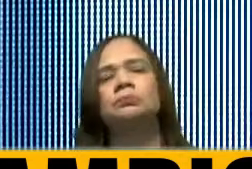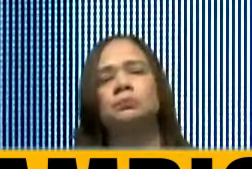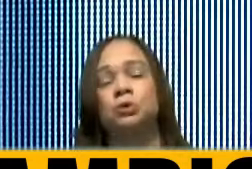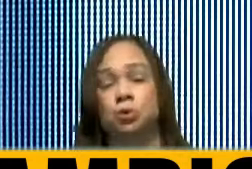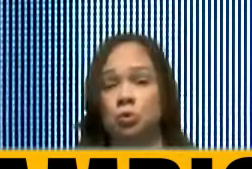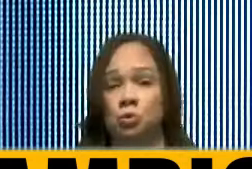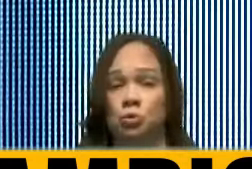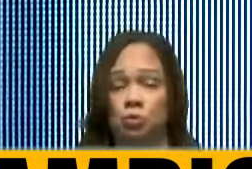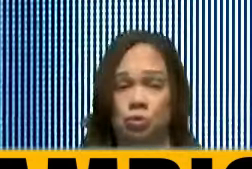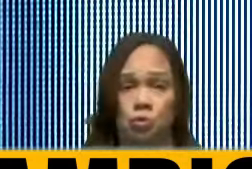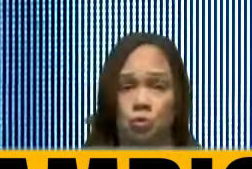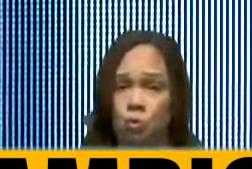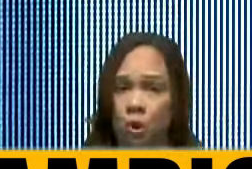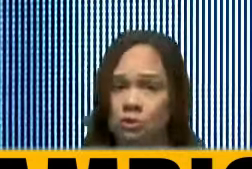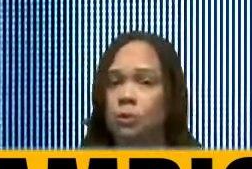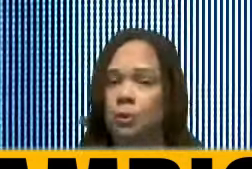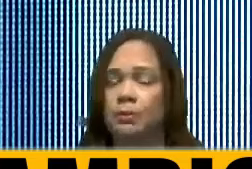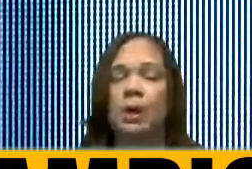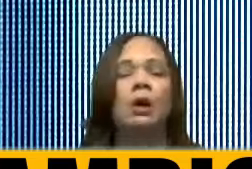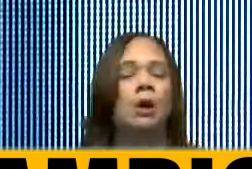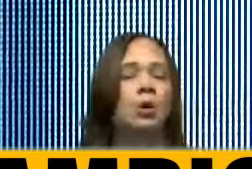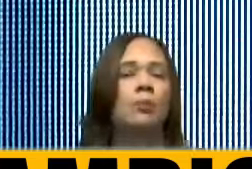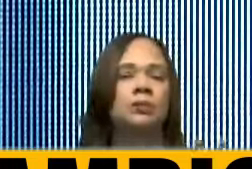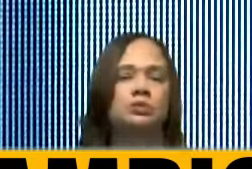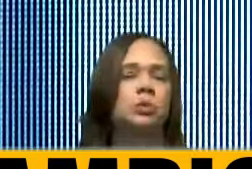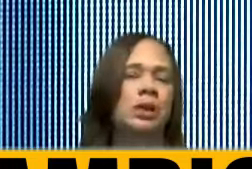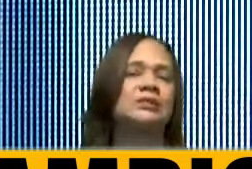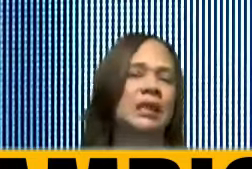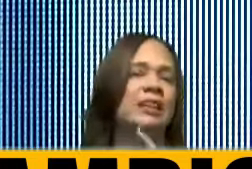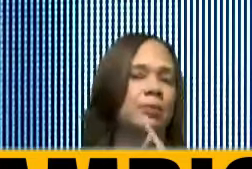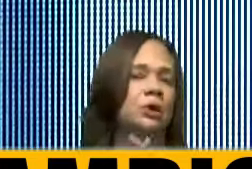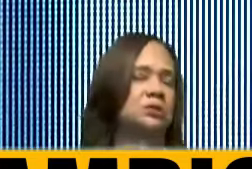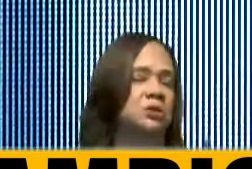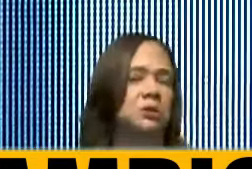problema con Venezuela es la defensa de la democracia y con eso continuaremos